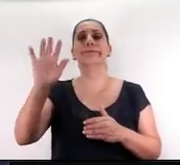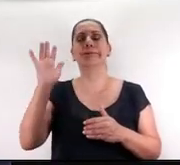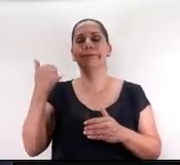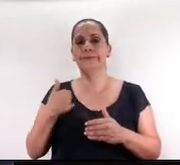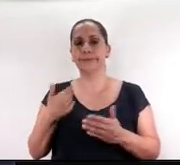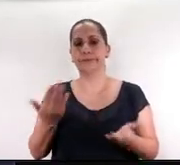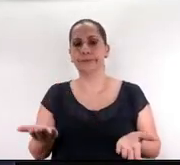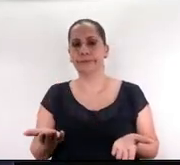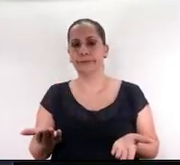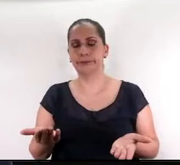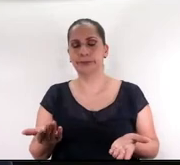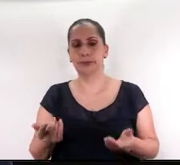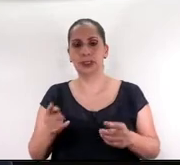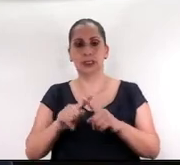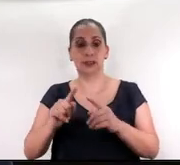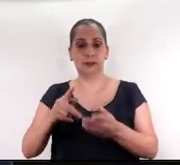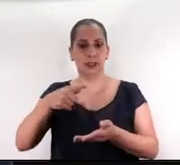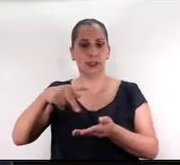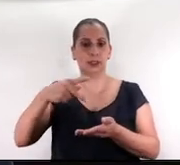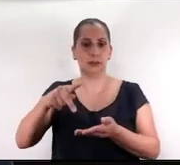relacionadas